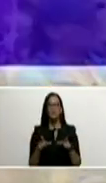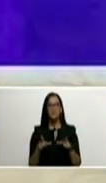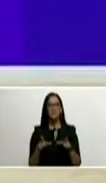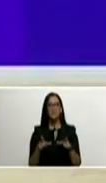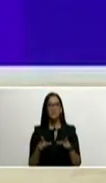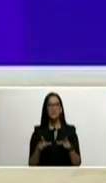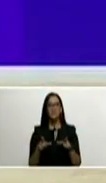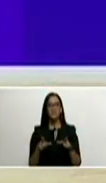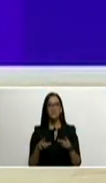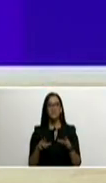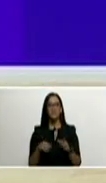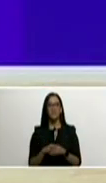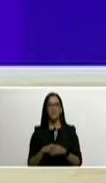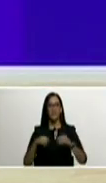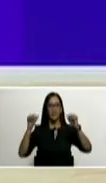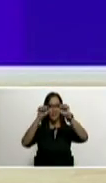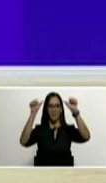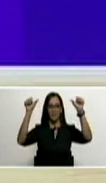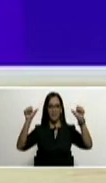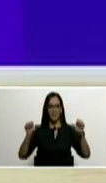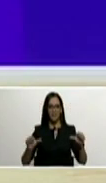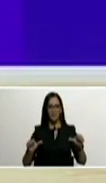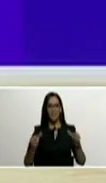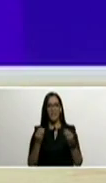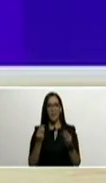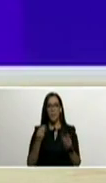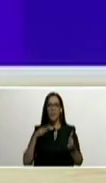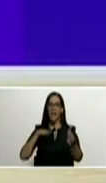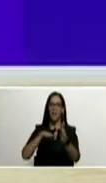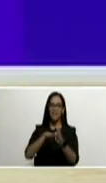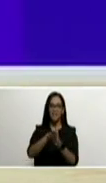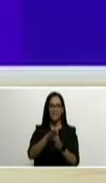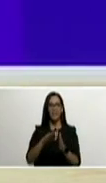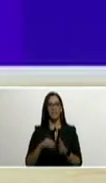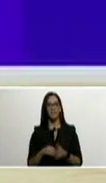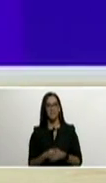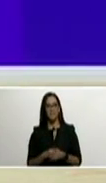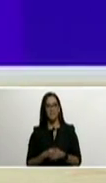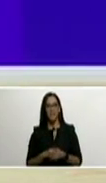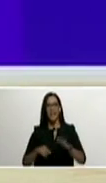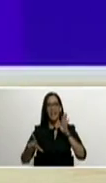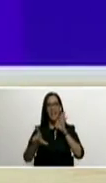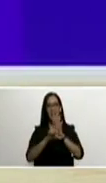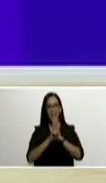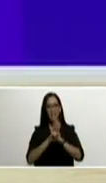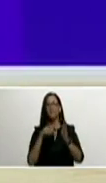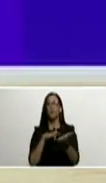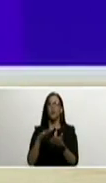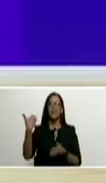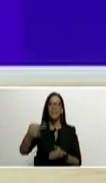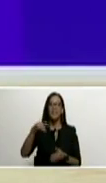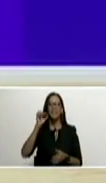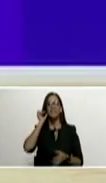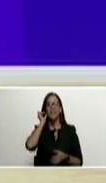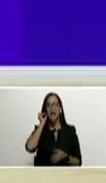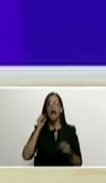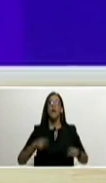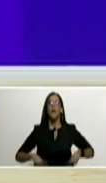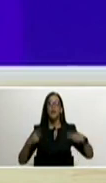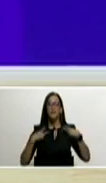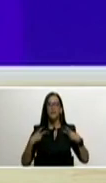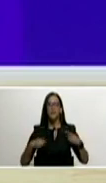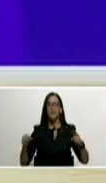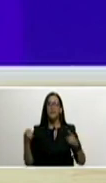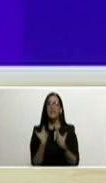en el marco de la muy avanzada y progresista Ley Orgánica sobre el Derecho de las Mujeres a una Vida Libre